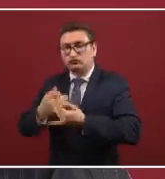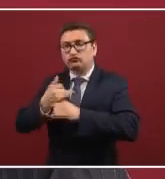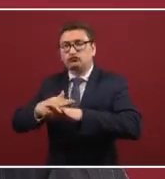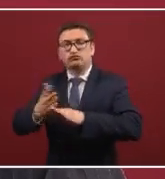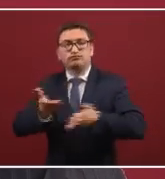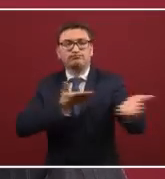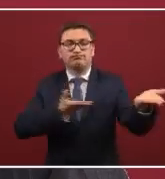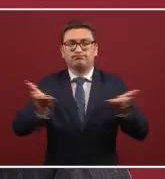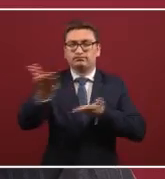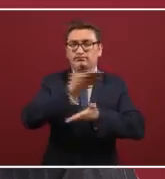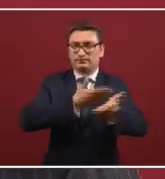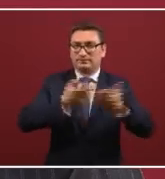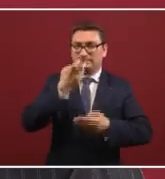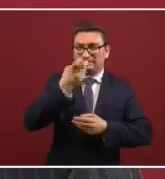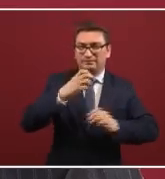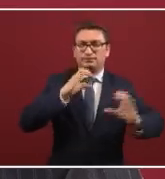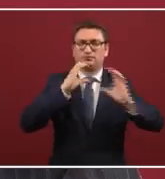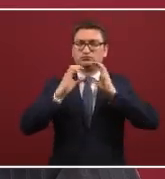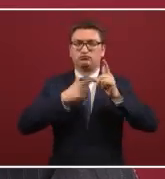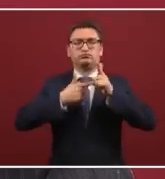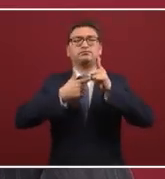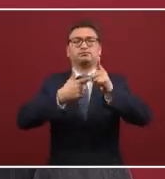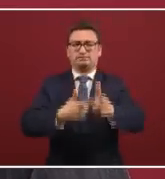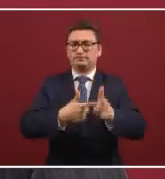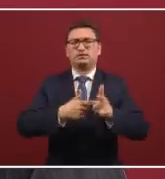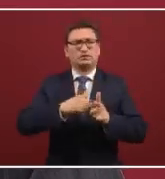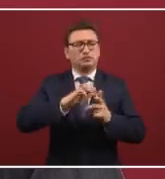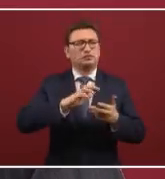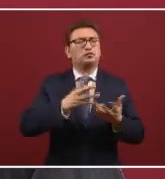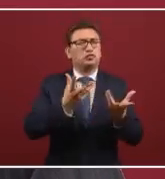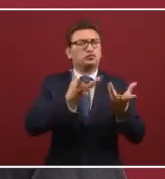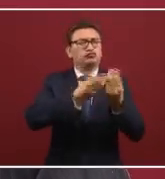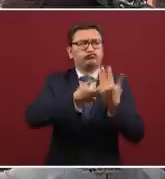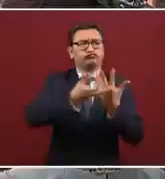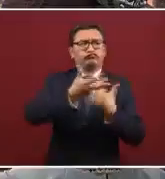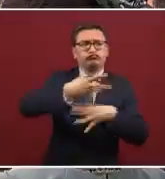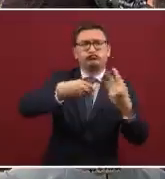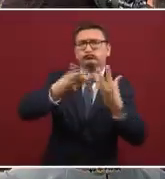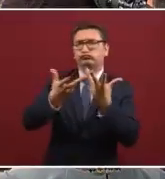comunicación permanente, son muy buenas las relaciones